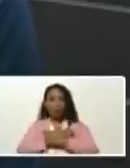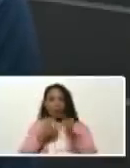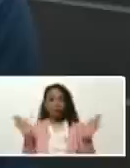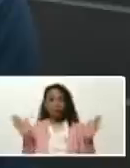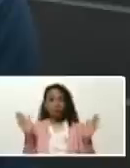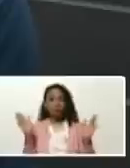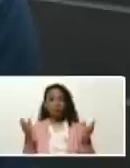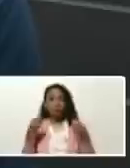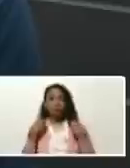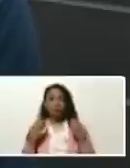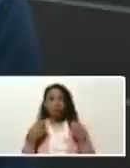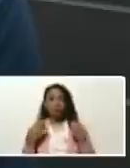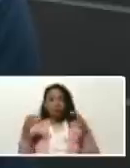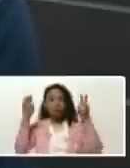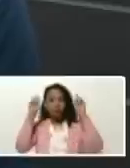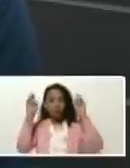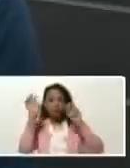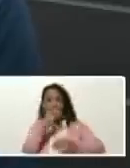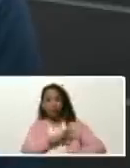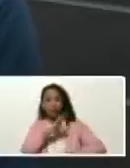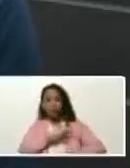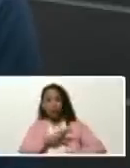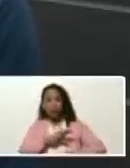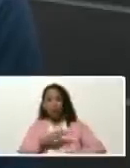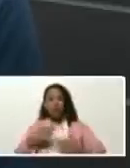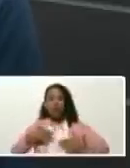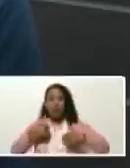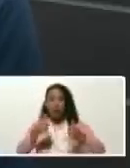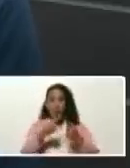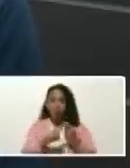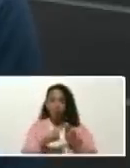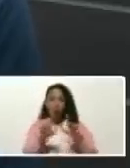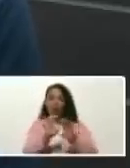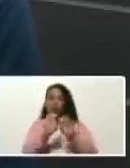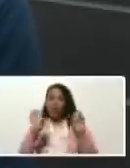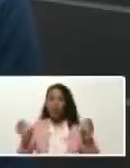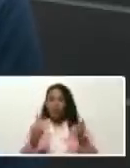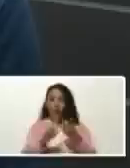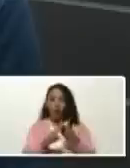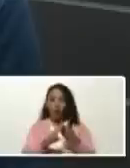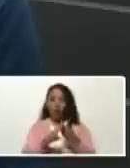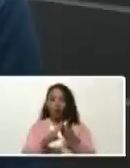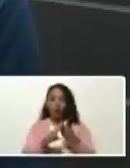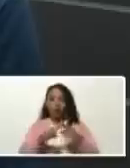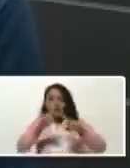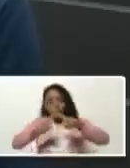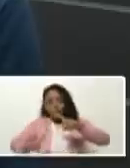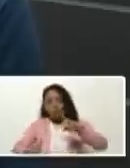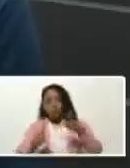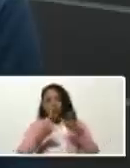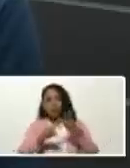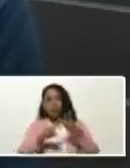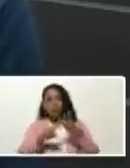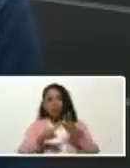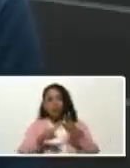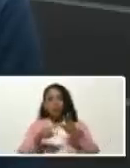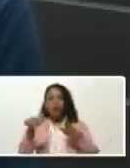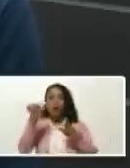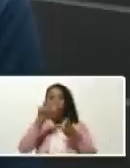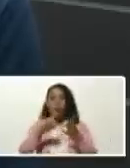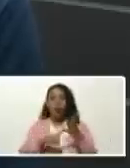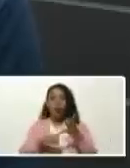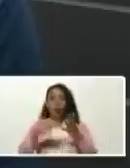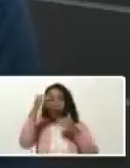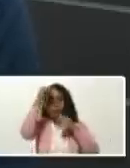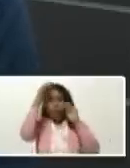para el tema Social para salud para Educación para electricidad para agua para